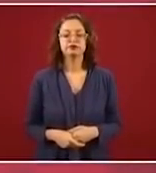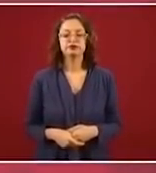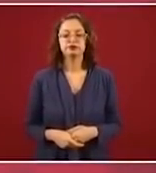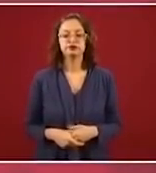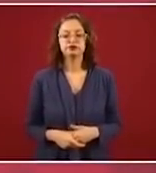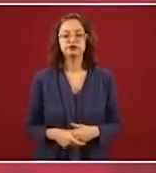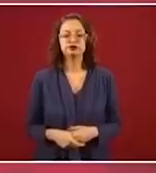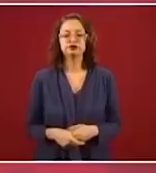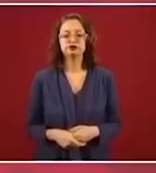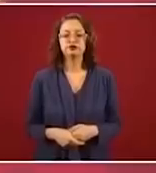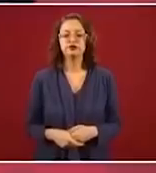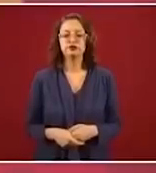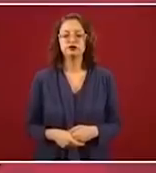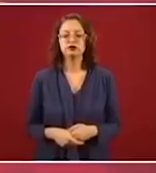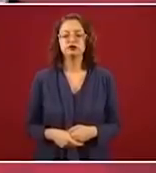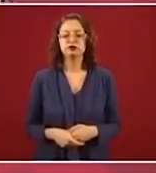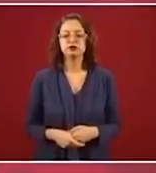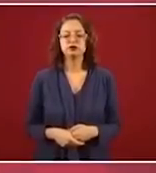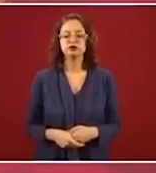con la sonda en la mano, ¿no?